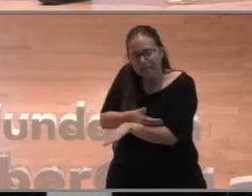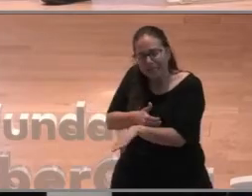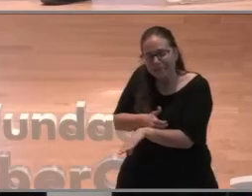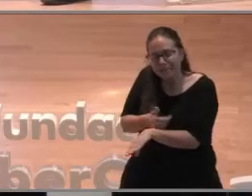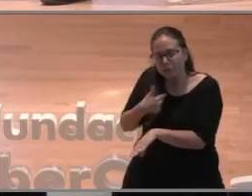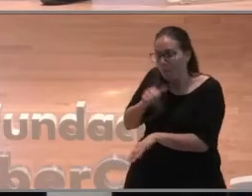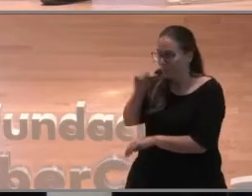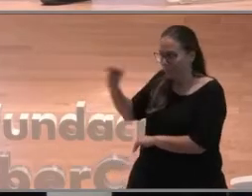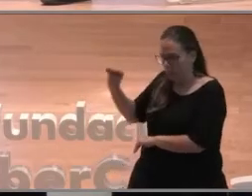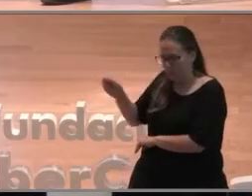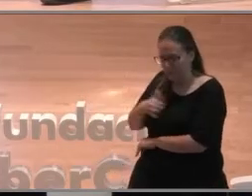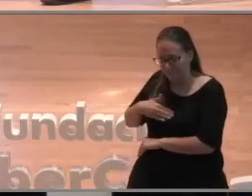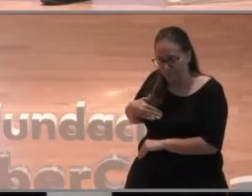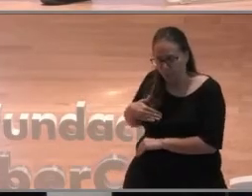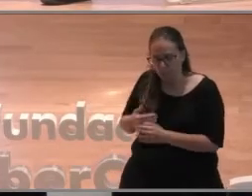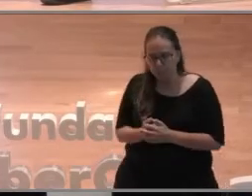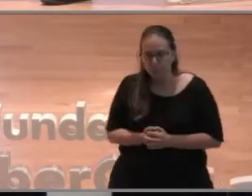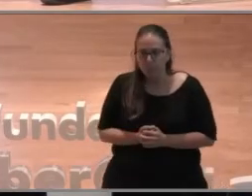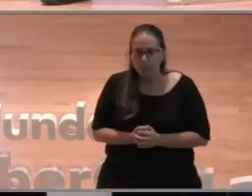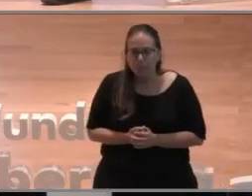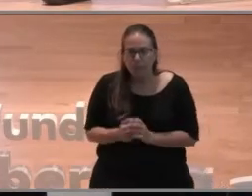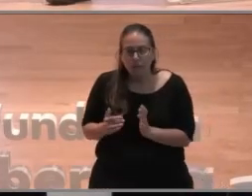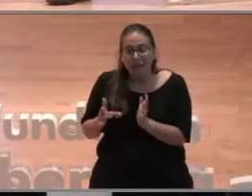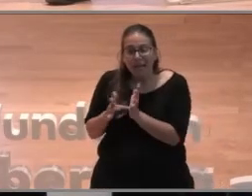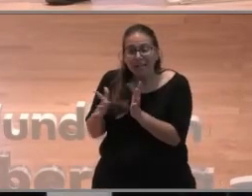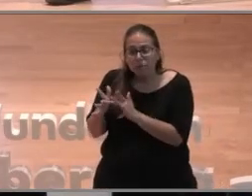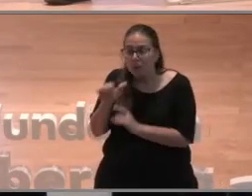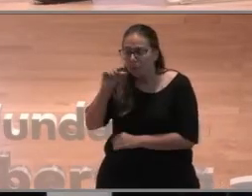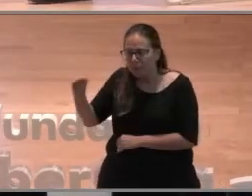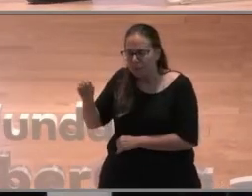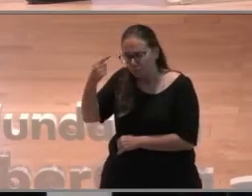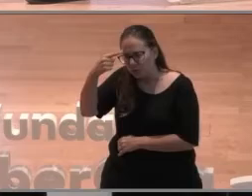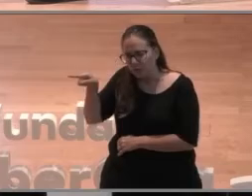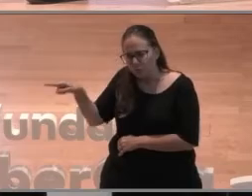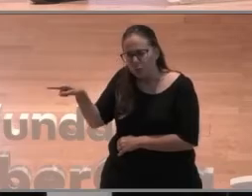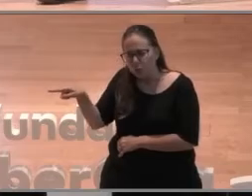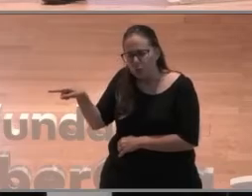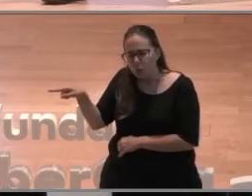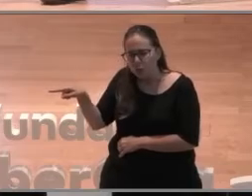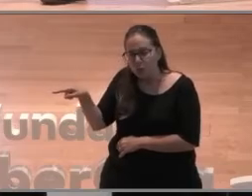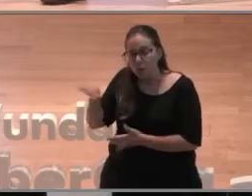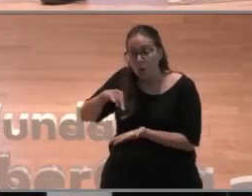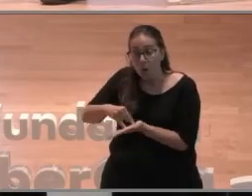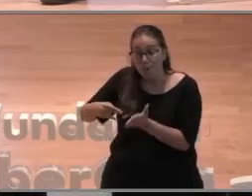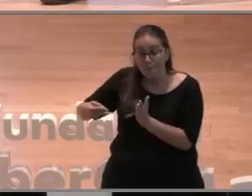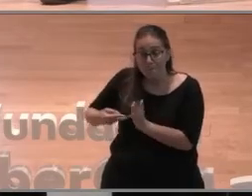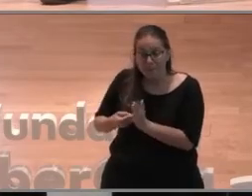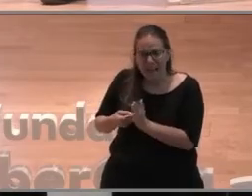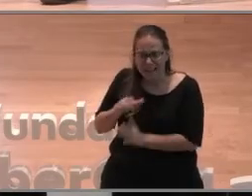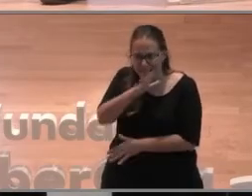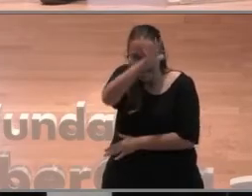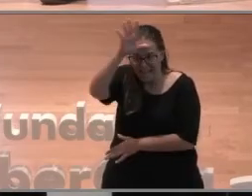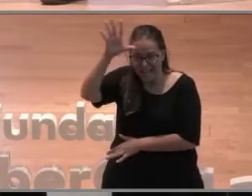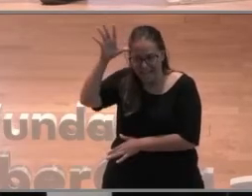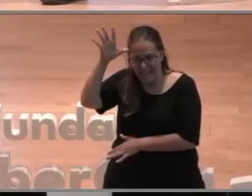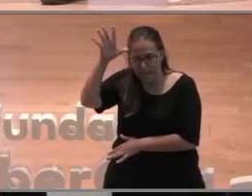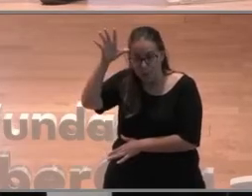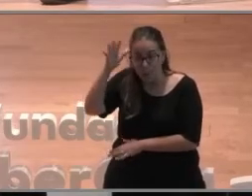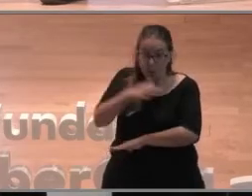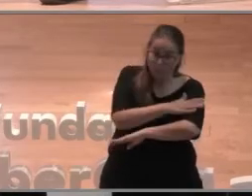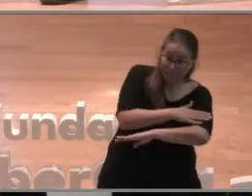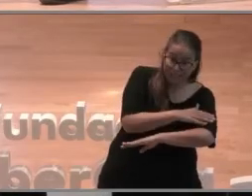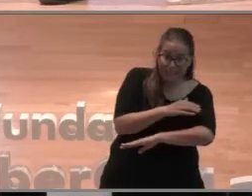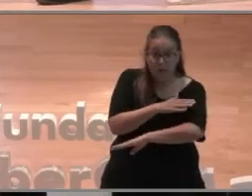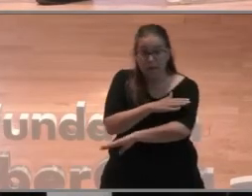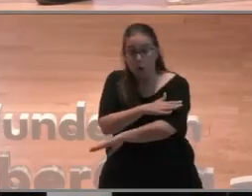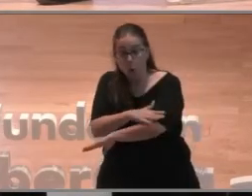par de preguntas. Jesús, te quería preguntar, que sé que te has estudiado mucho el plan del calor, tanto del Ministerio como del